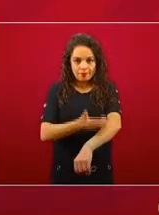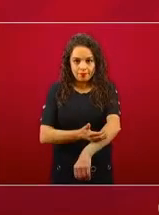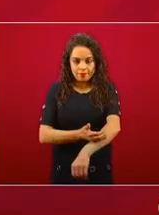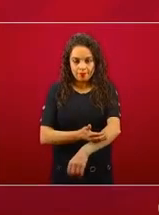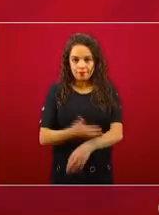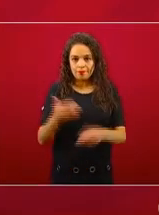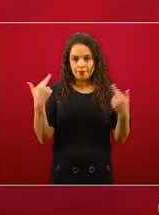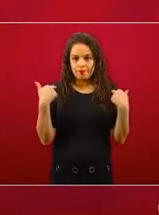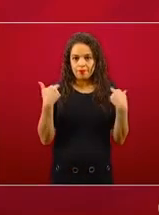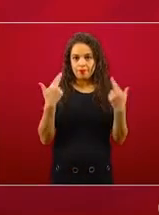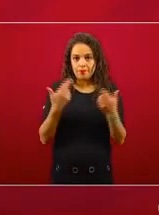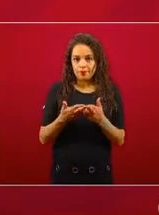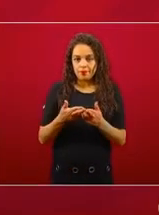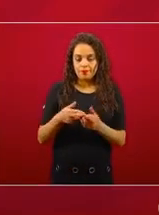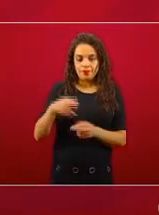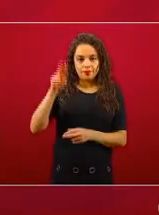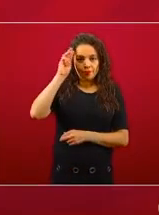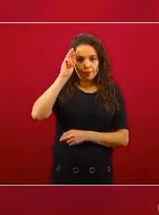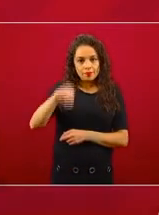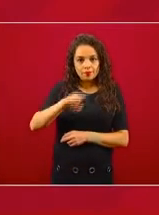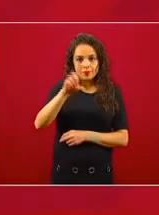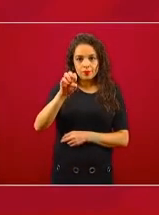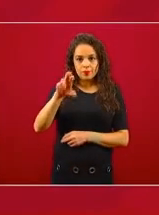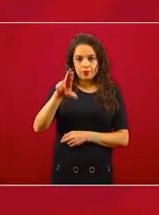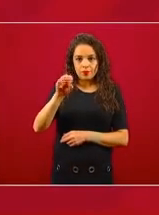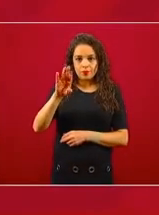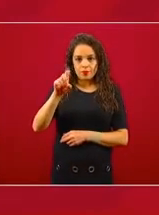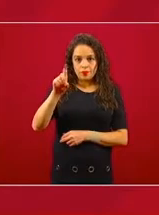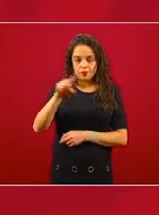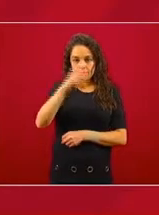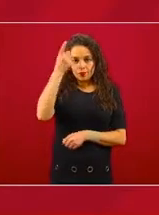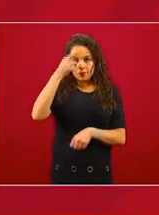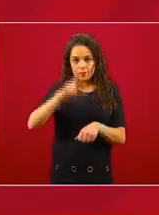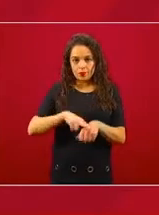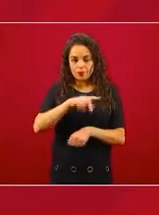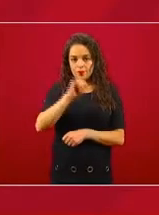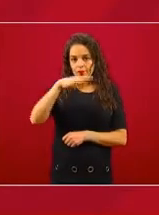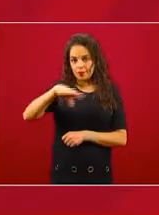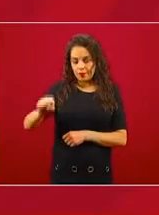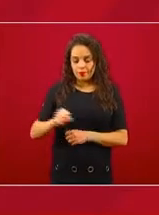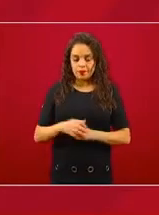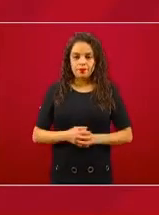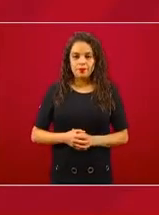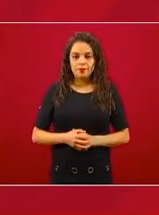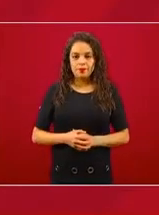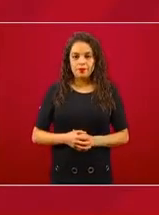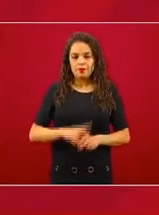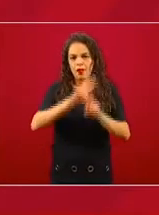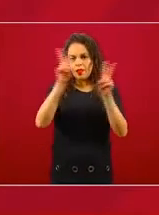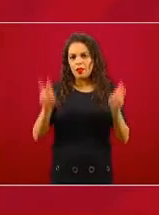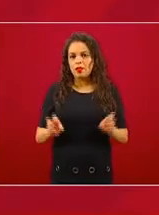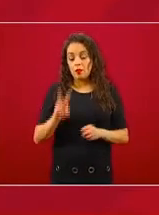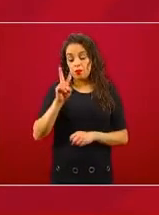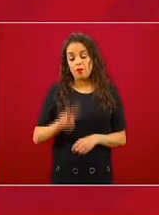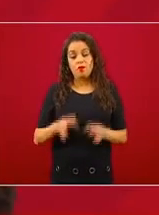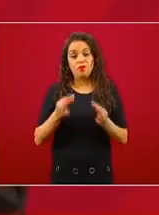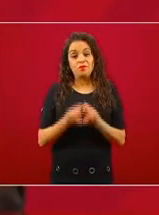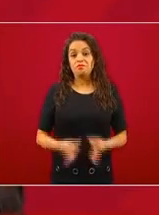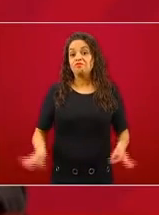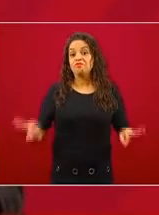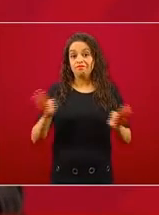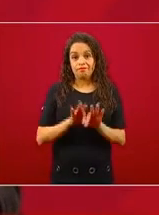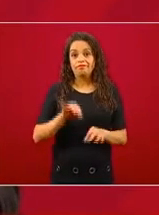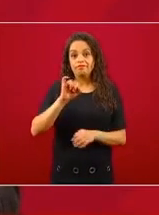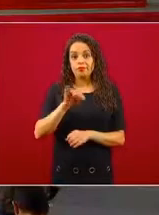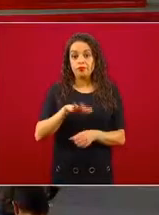Zoe Robledo, director general del Instituto Mexicano del Seguro Social, para hablar de un tema que nos parece extraordinariamente importante también, y